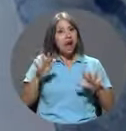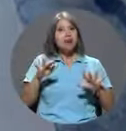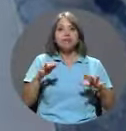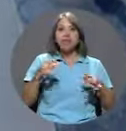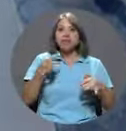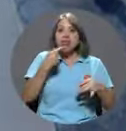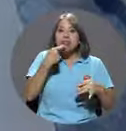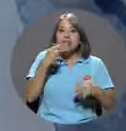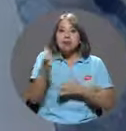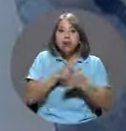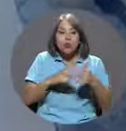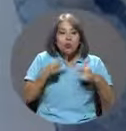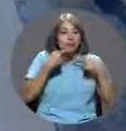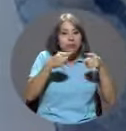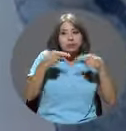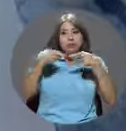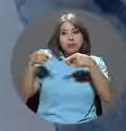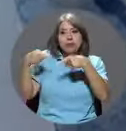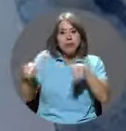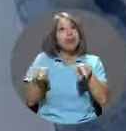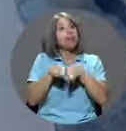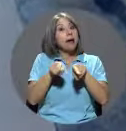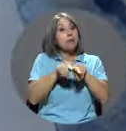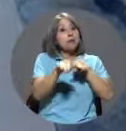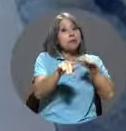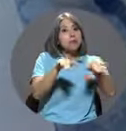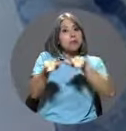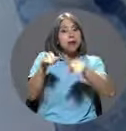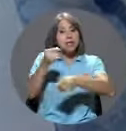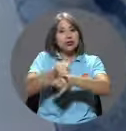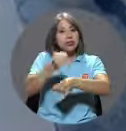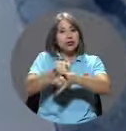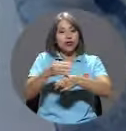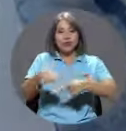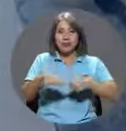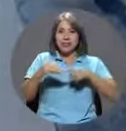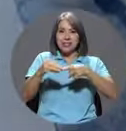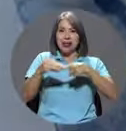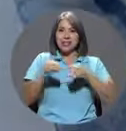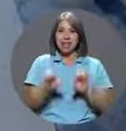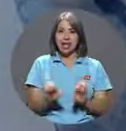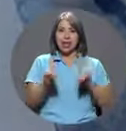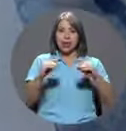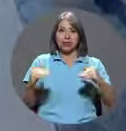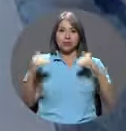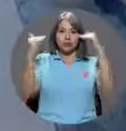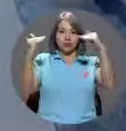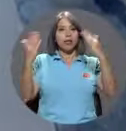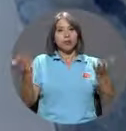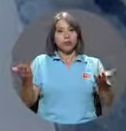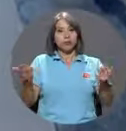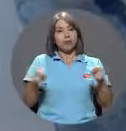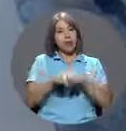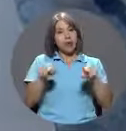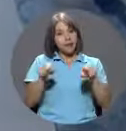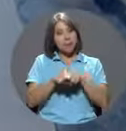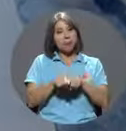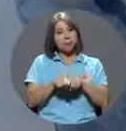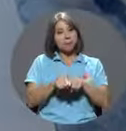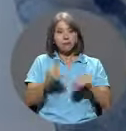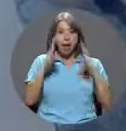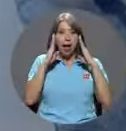algunas instituciones, principalmente las de educación superior, que a también atender una situación que realmente nos compete